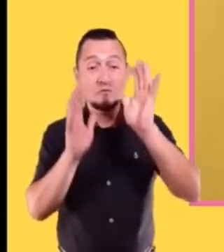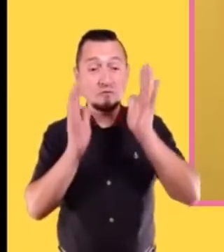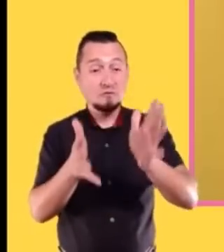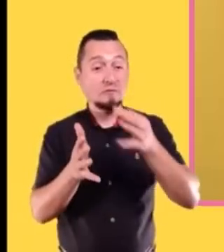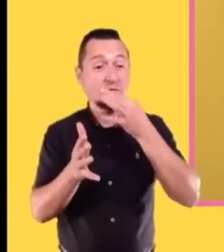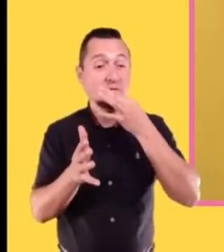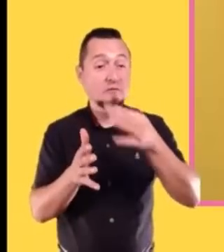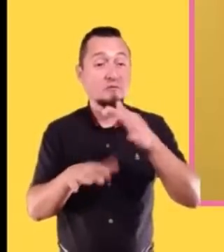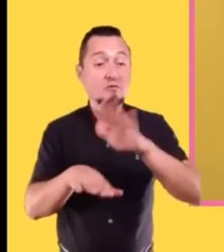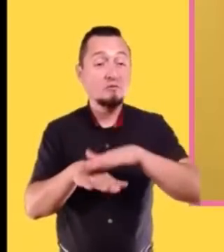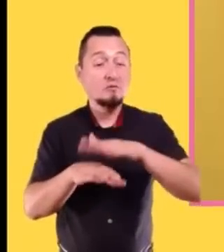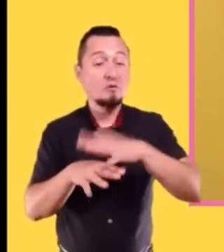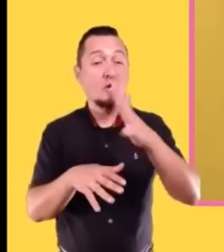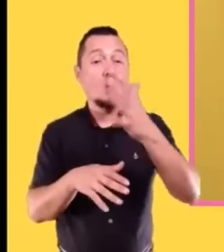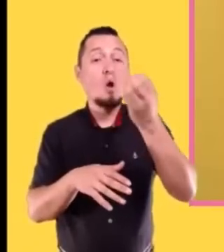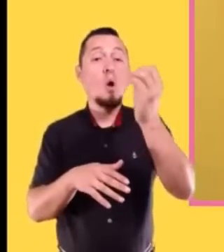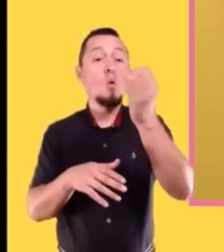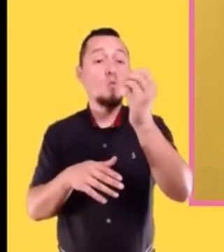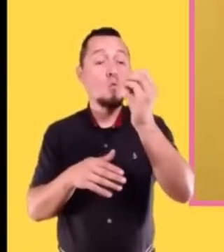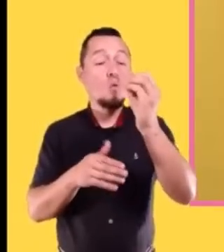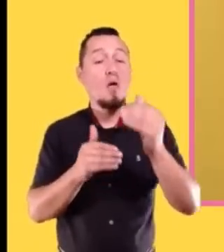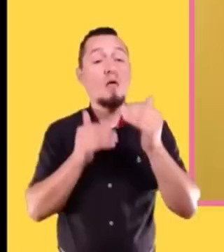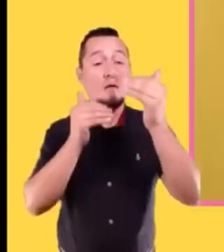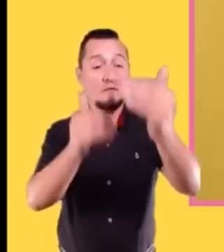hasta octubre.